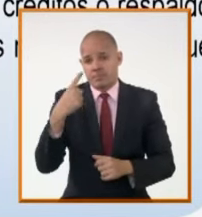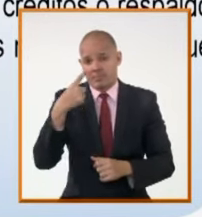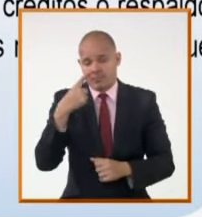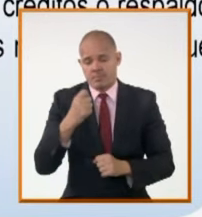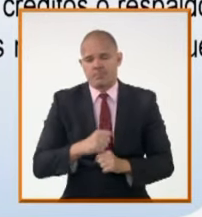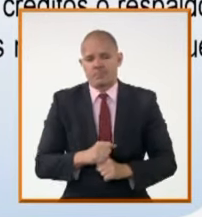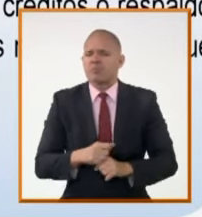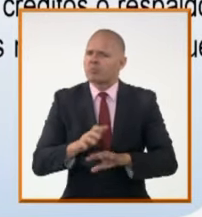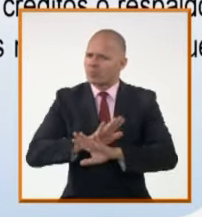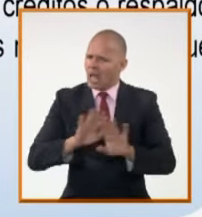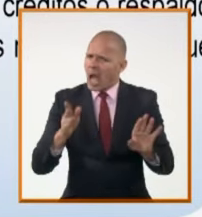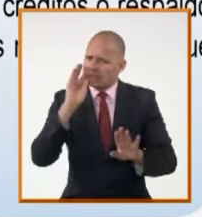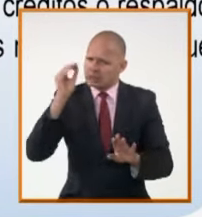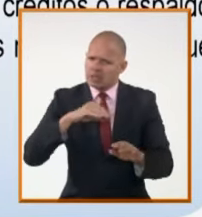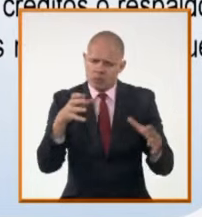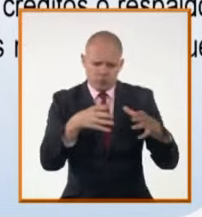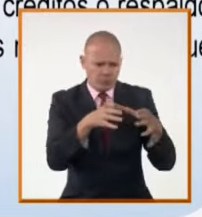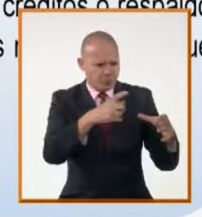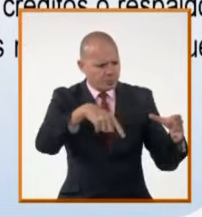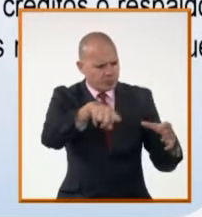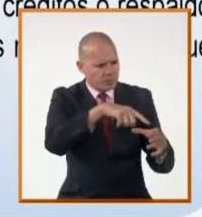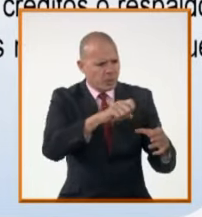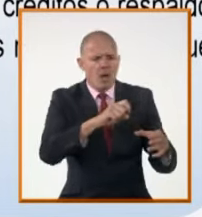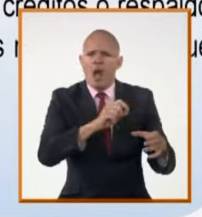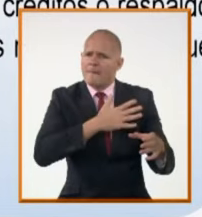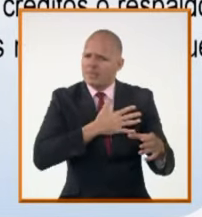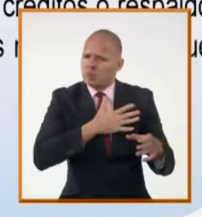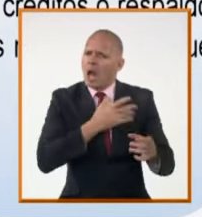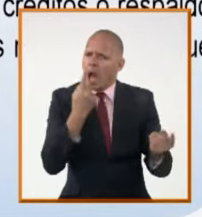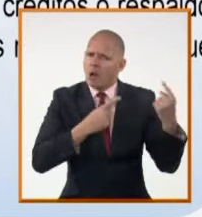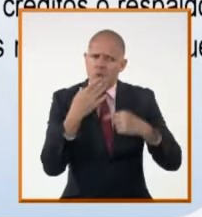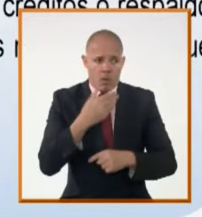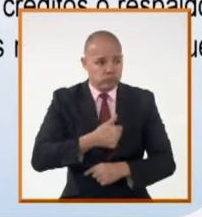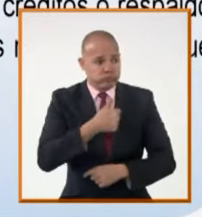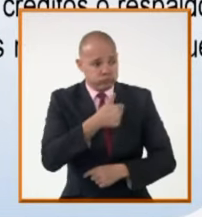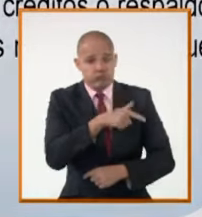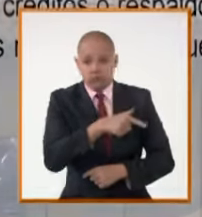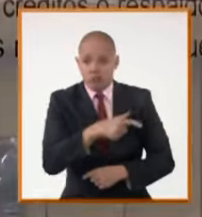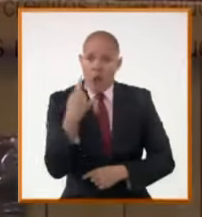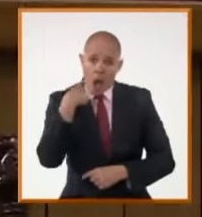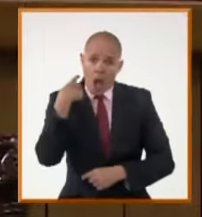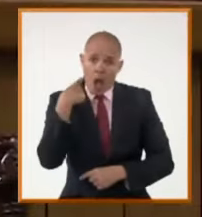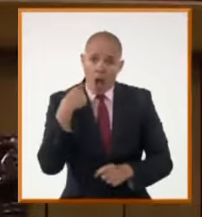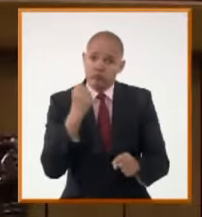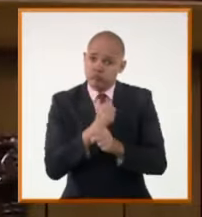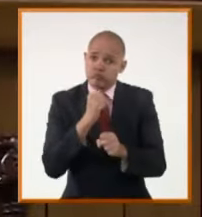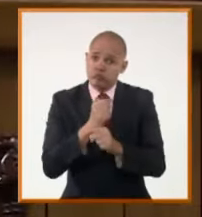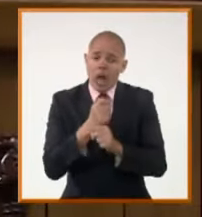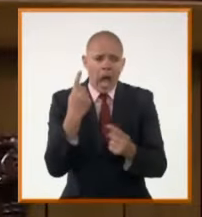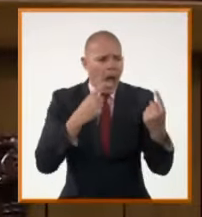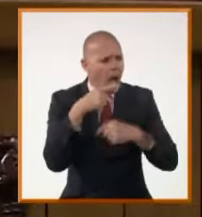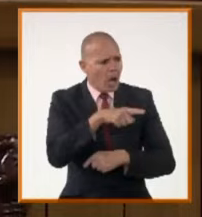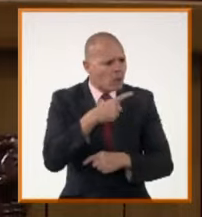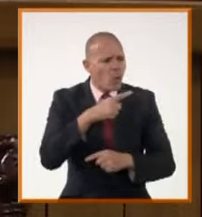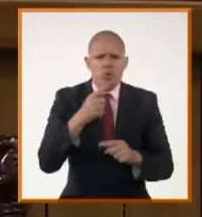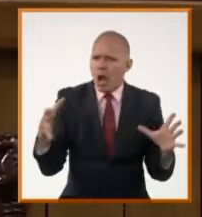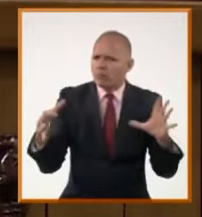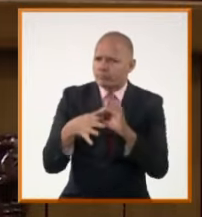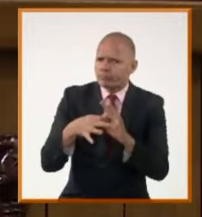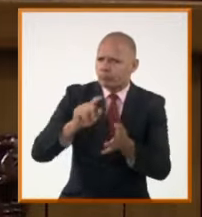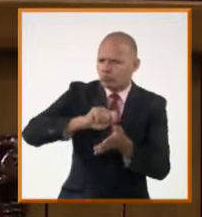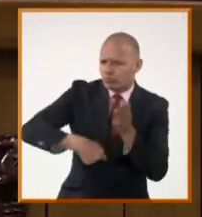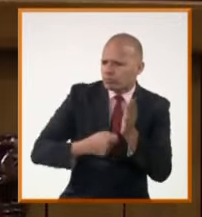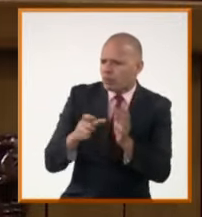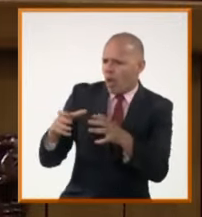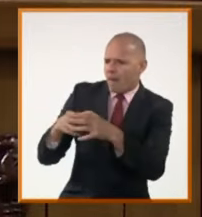buenísimas, muchas de ellas, con experiencia que de verdad han tomado junto a la empresa estatal capacidades disponibles